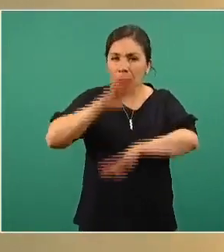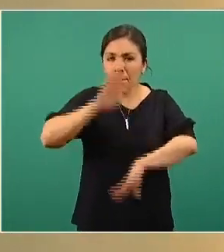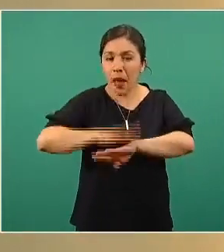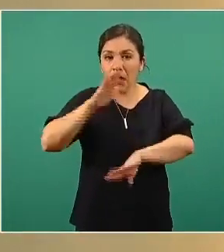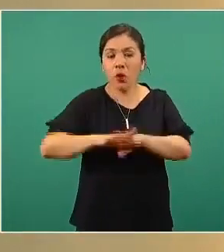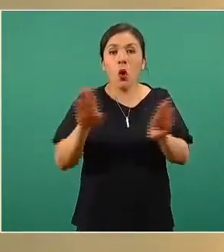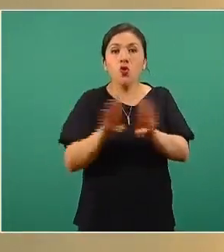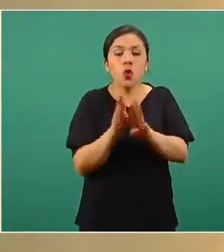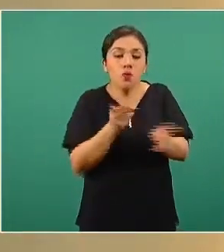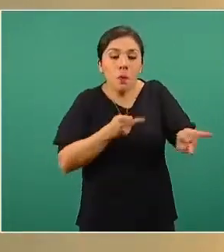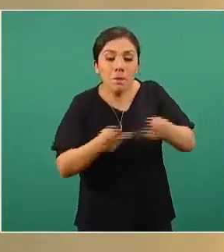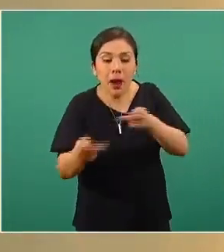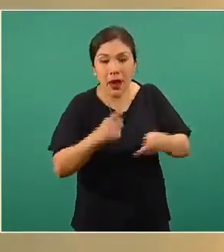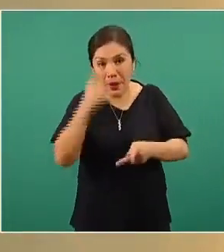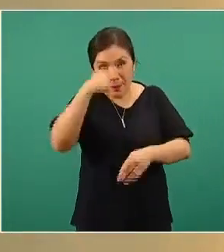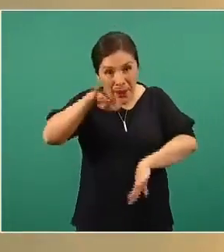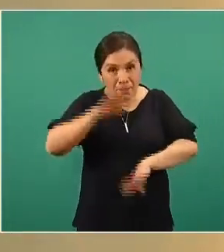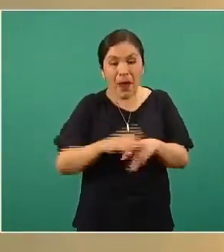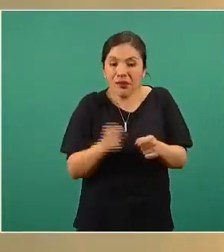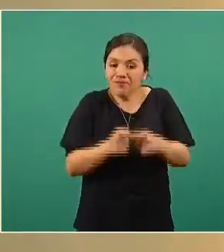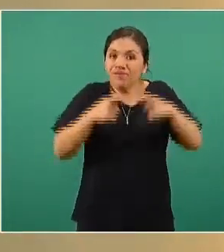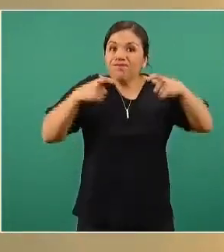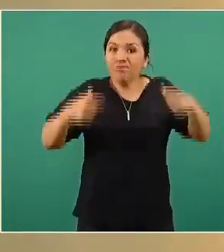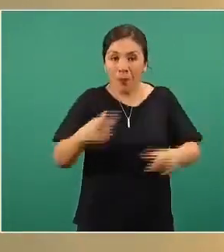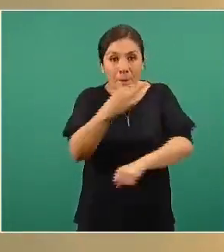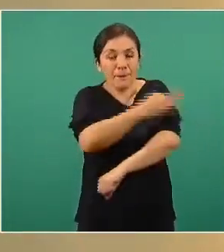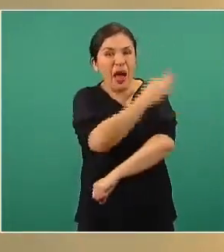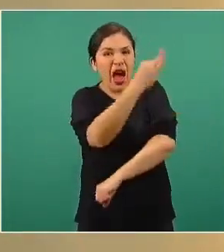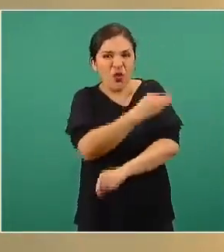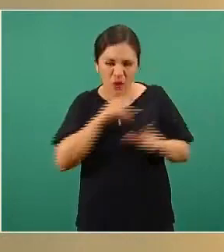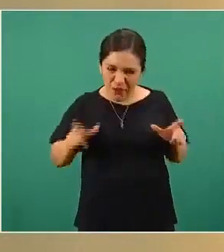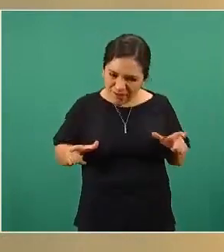de reforzamiento o de ampliación de la capacidad de